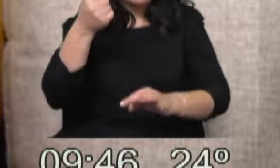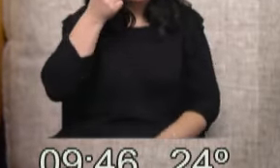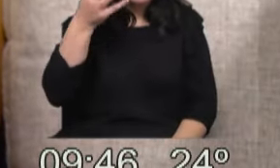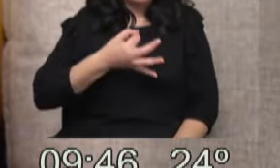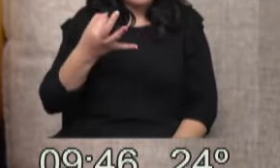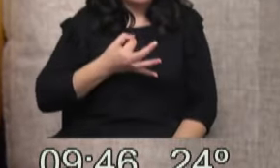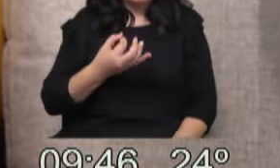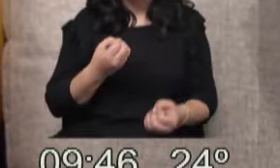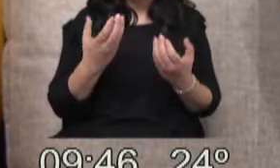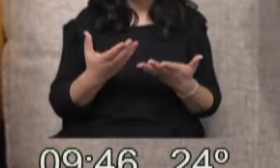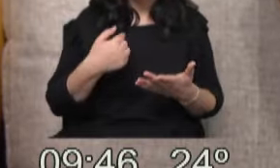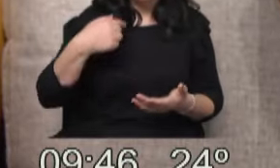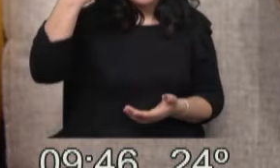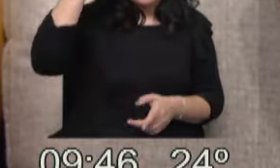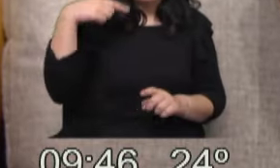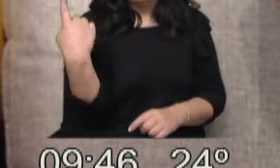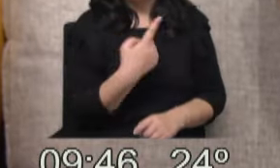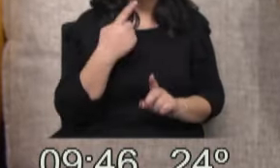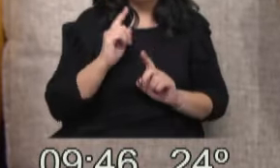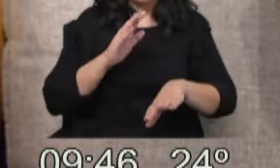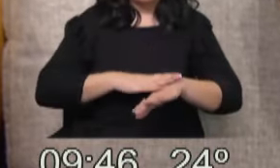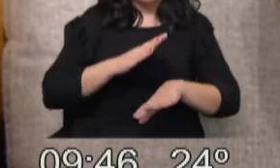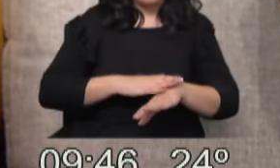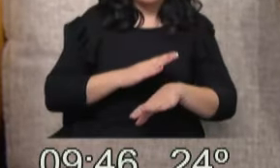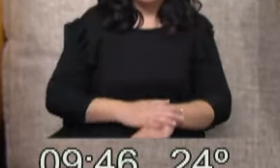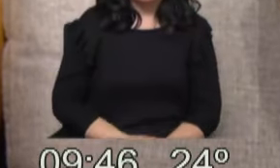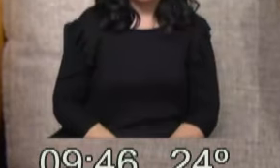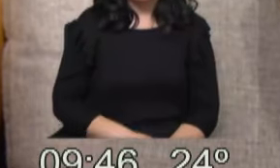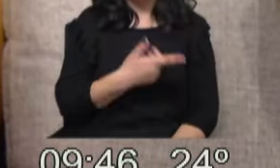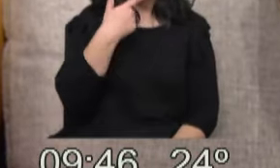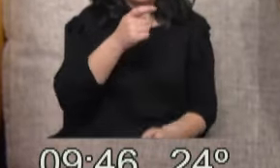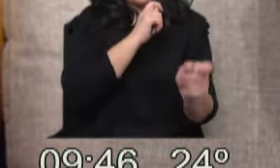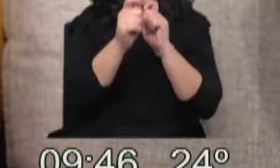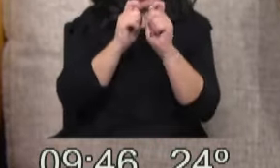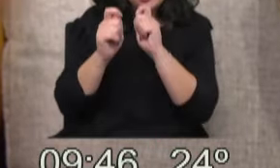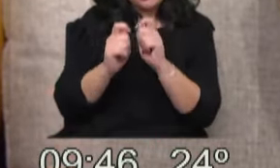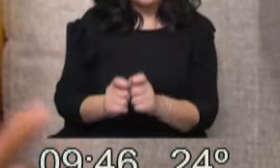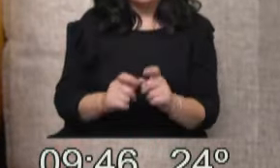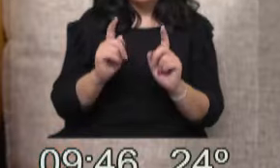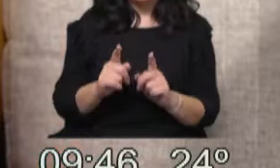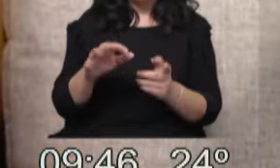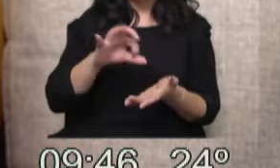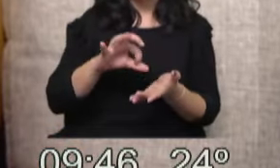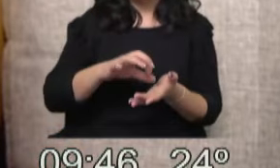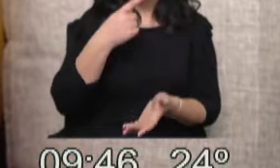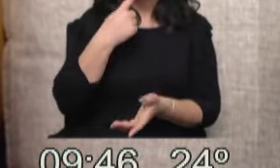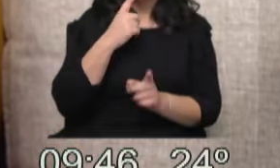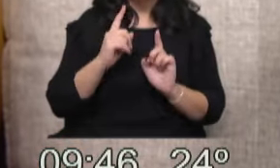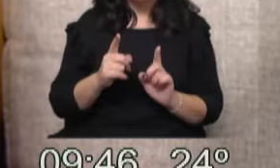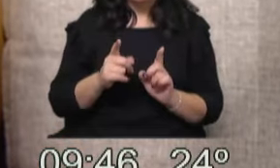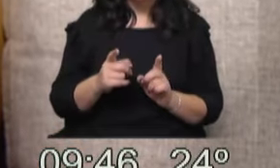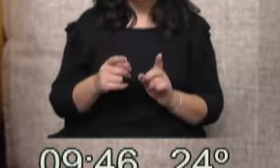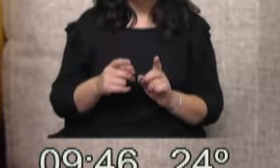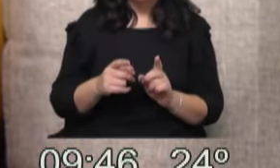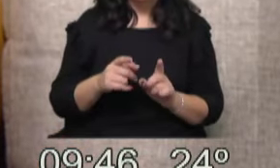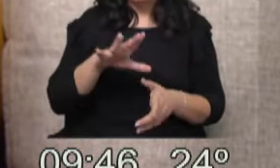y por eso creo que no tenemos que hacer cargo todos y hablo desde el punto de vista de los periodistas hablo des el punto de vista del sistema político y hablo desde el punto de